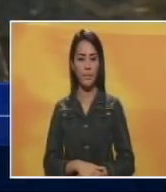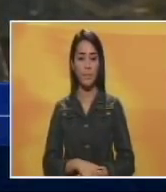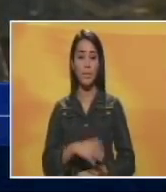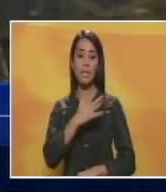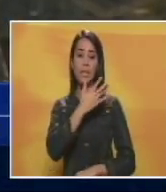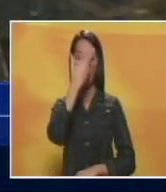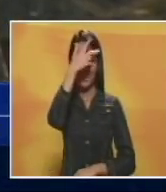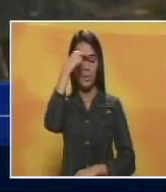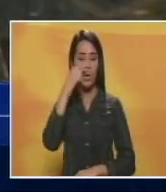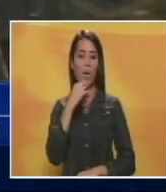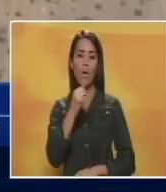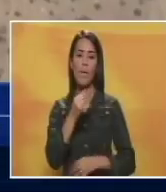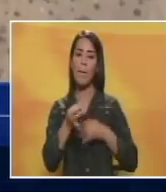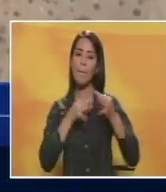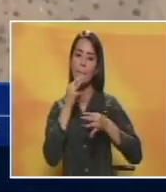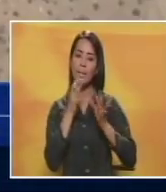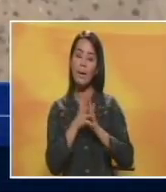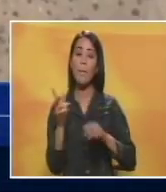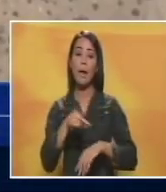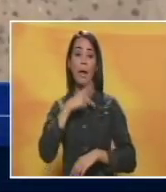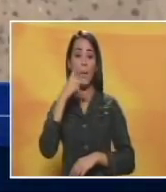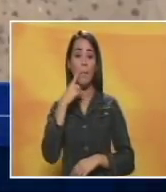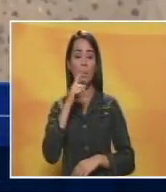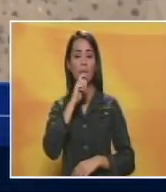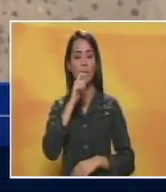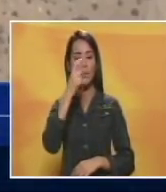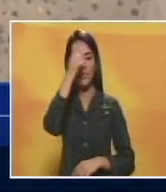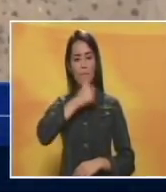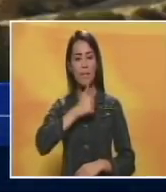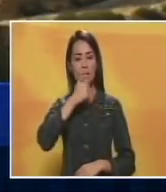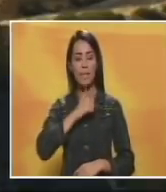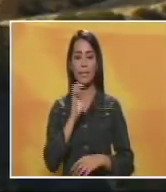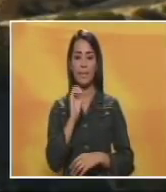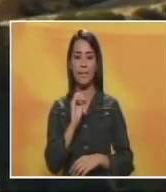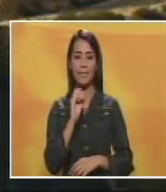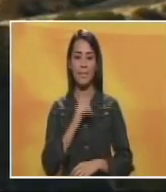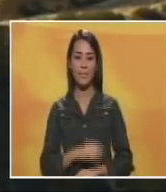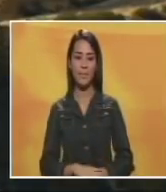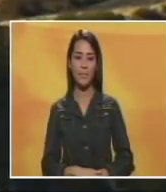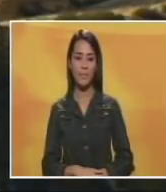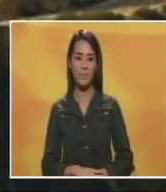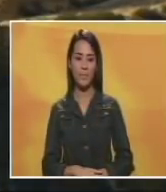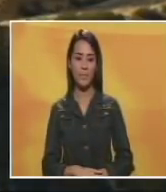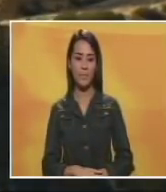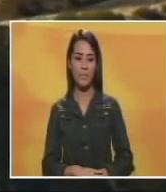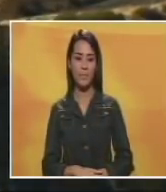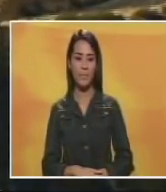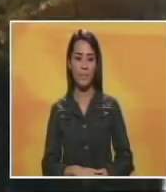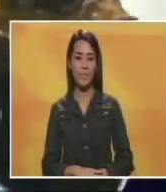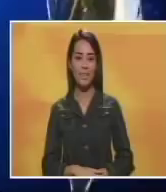comentaba así la situación a raíz de la política de tolerancia cero que busca frenar el flujo migratorio.